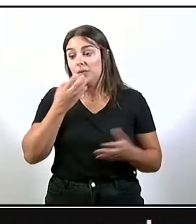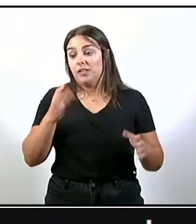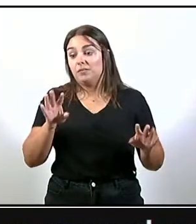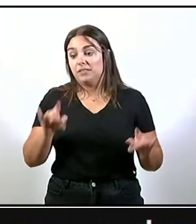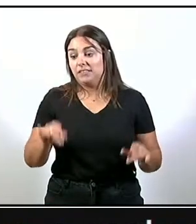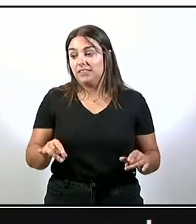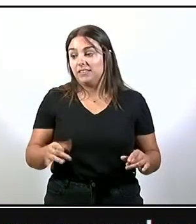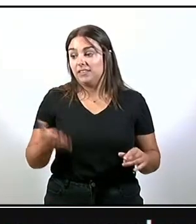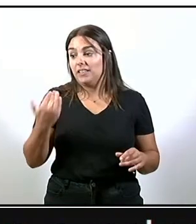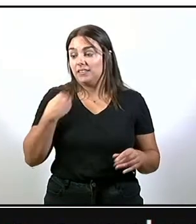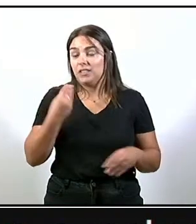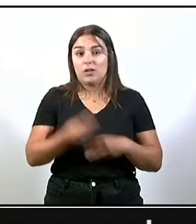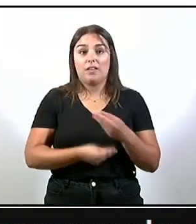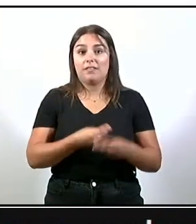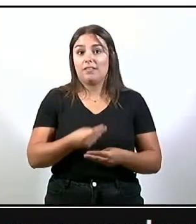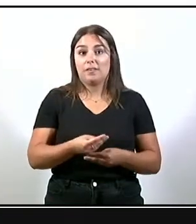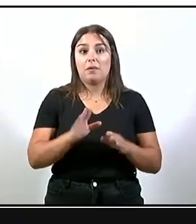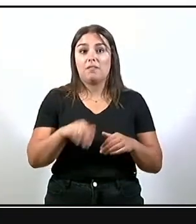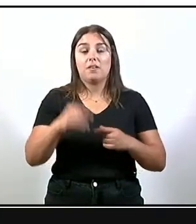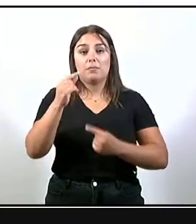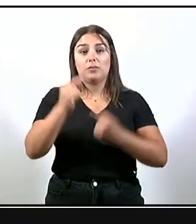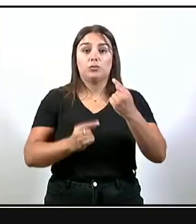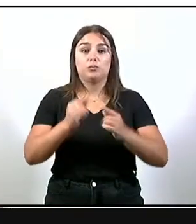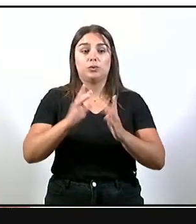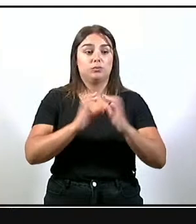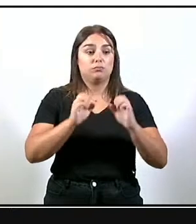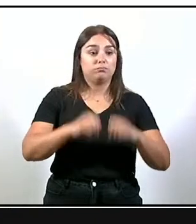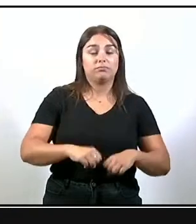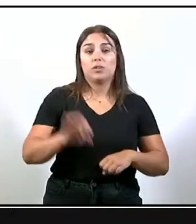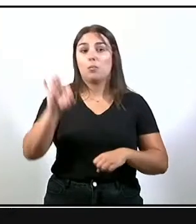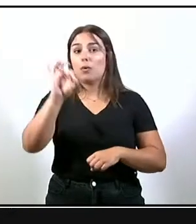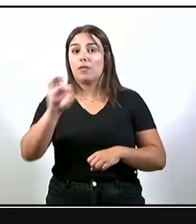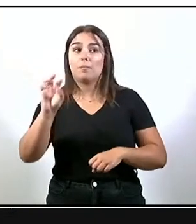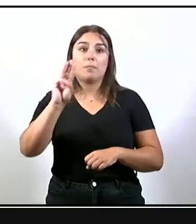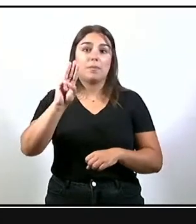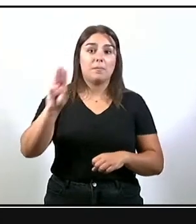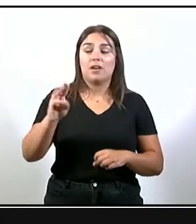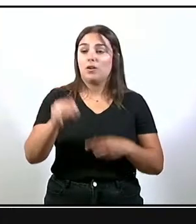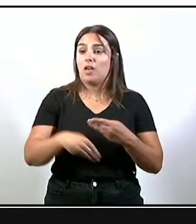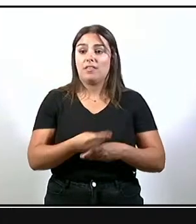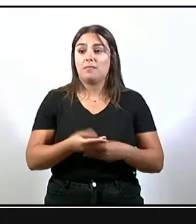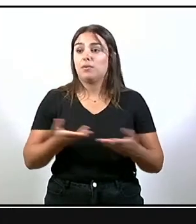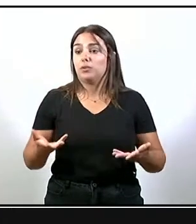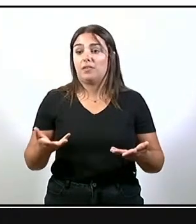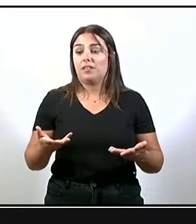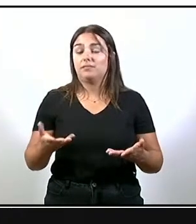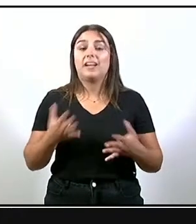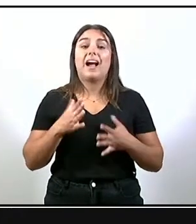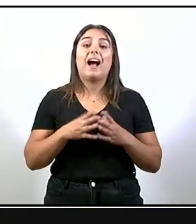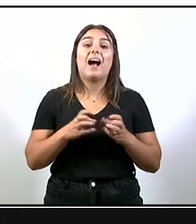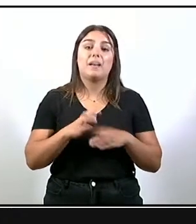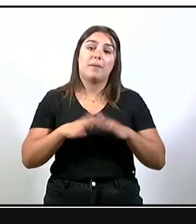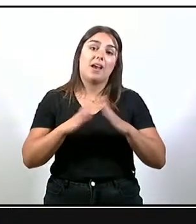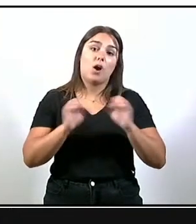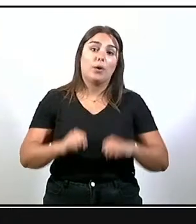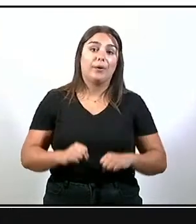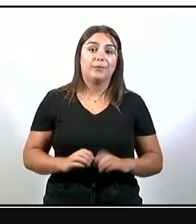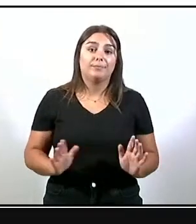lo hicimos y aprobamos 2 presupuestos con el Partido Popular y 2 presupuestos con Podemos. Es cuestión de tener voluntad de acuerdo.